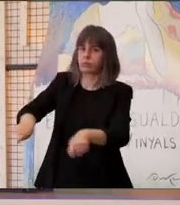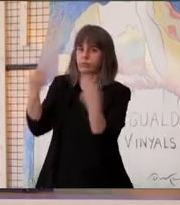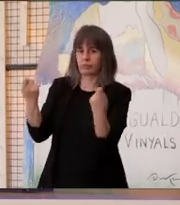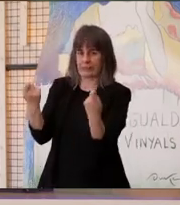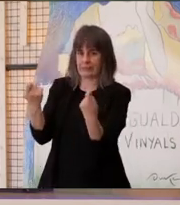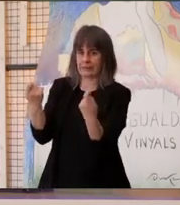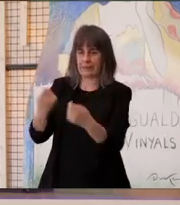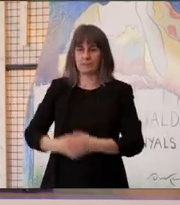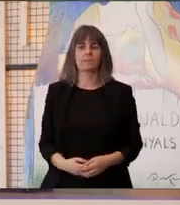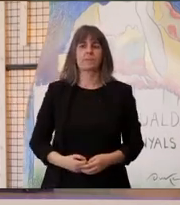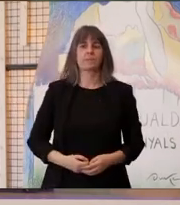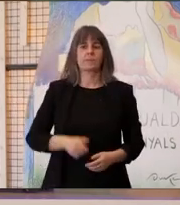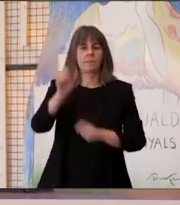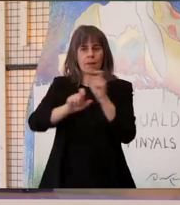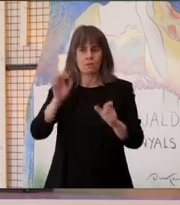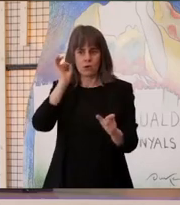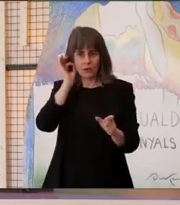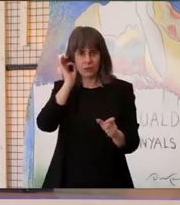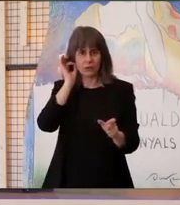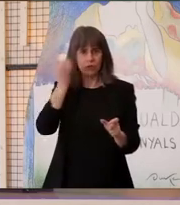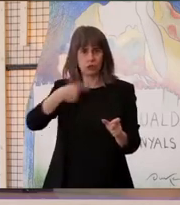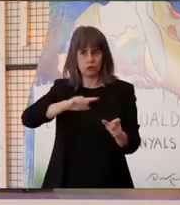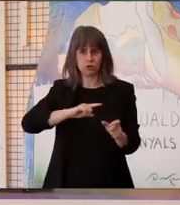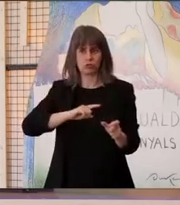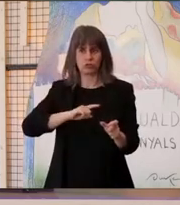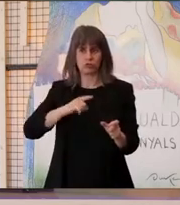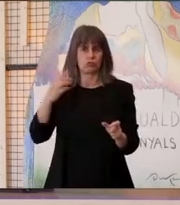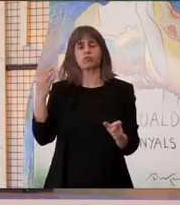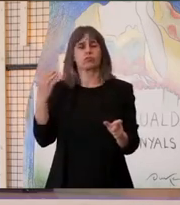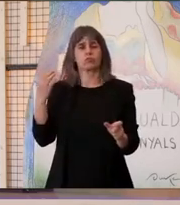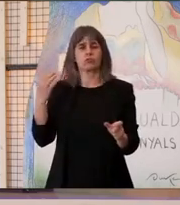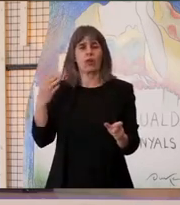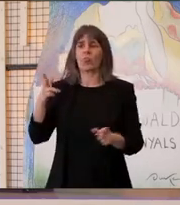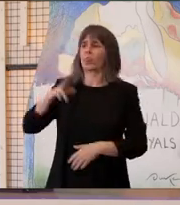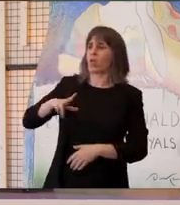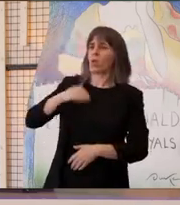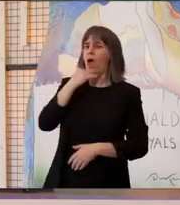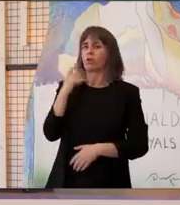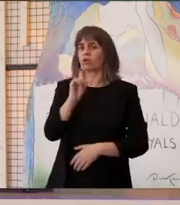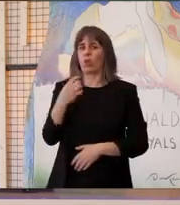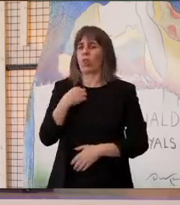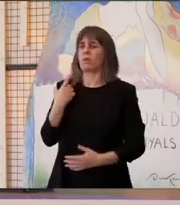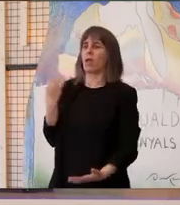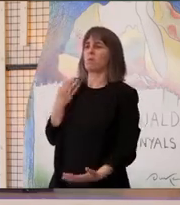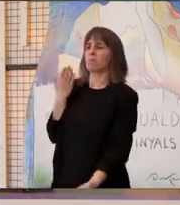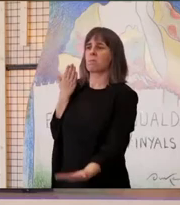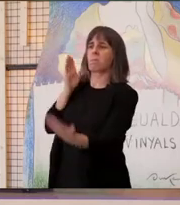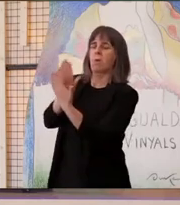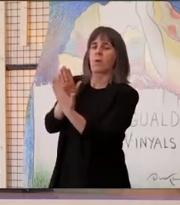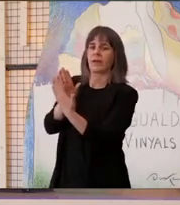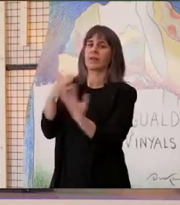debemos nada todo lo contrario nos tenemos que poner enfrente con Claridad con pensamiento